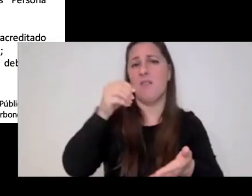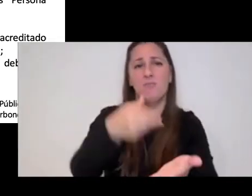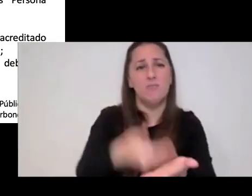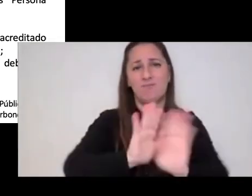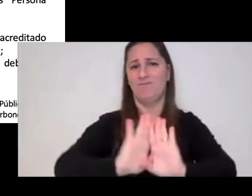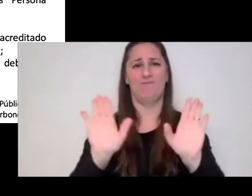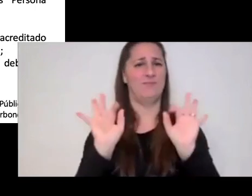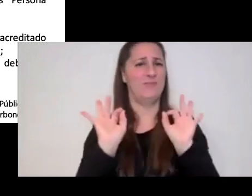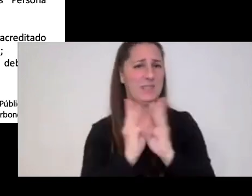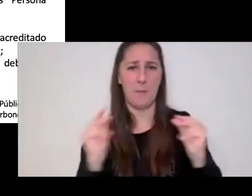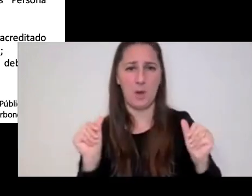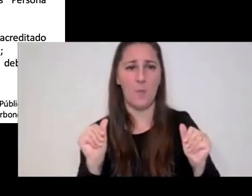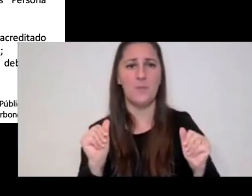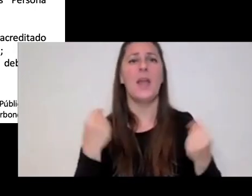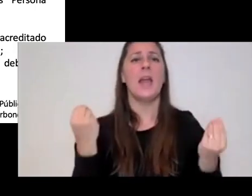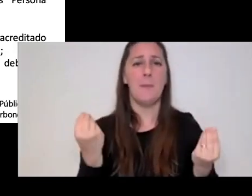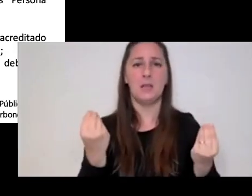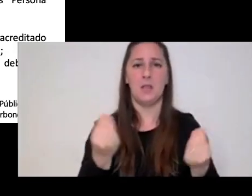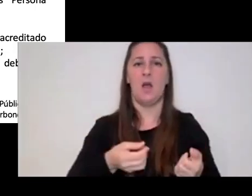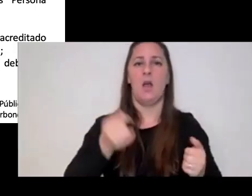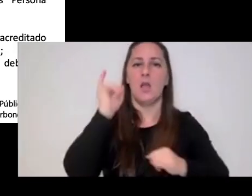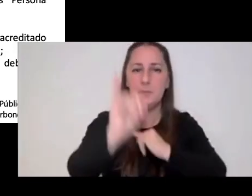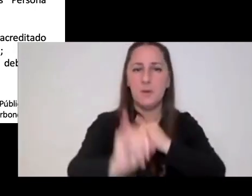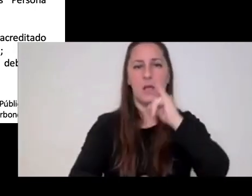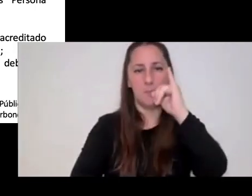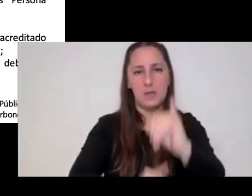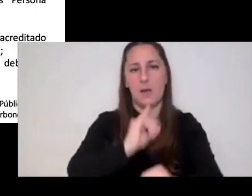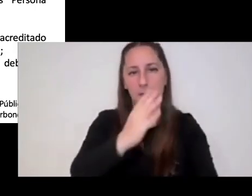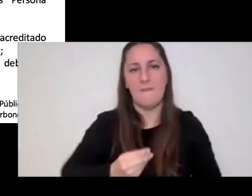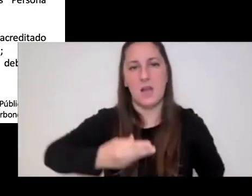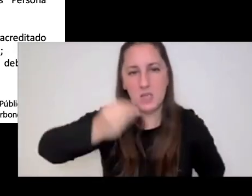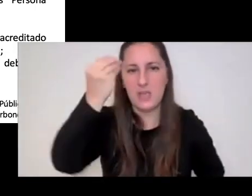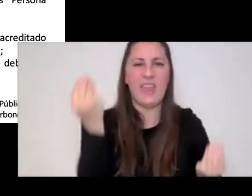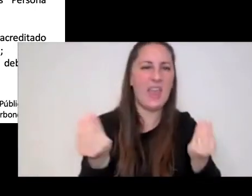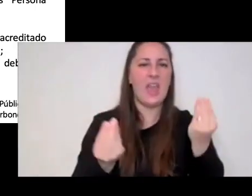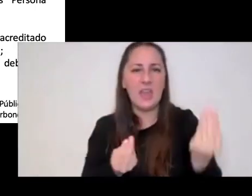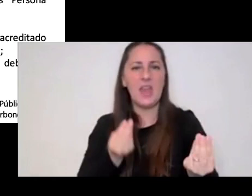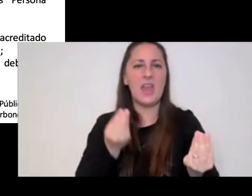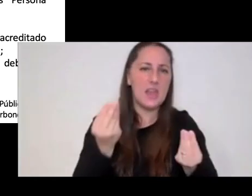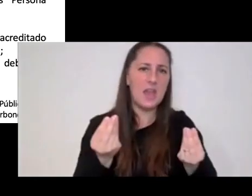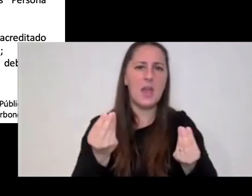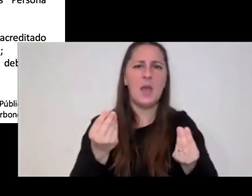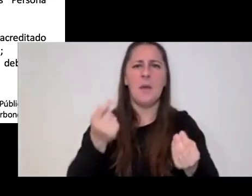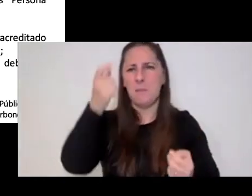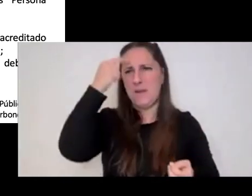que uno tiene que explicar varias veces de qué se trata y el contribuyente se queda con la idea, tanta vuelta para esto, y el asesor fiscal, tanta vuelta para